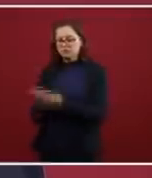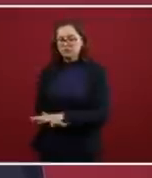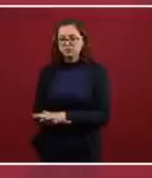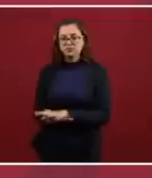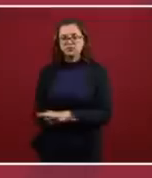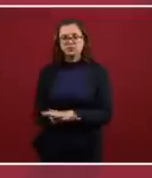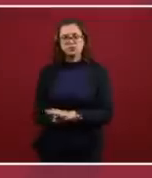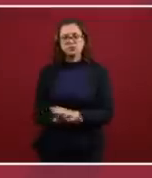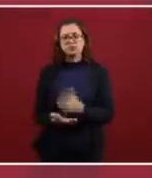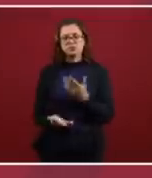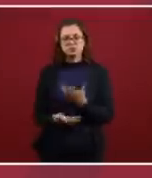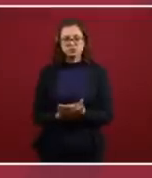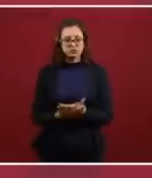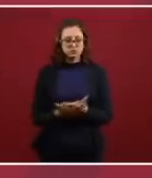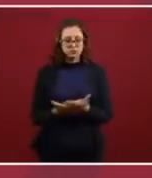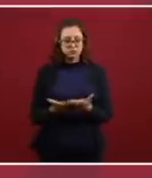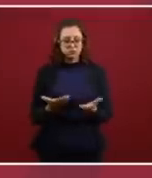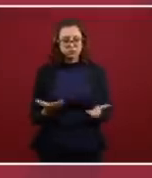Estamos